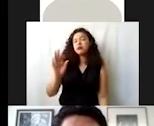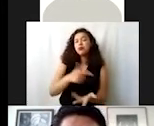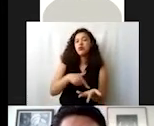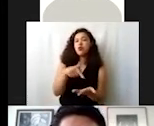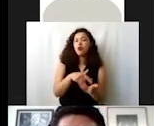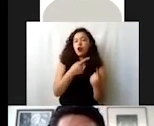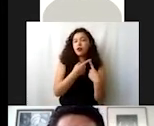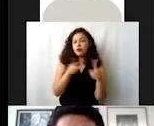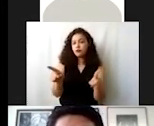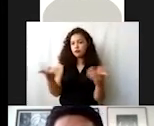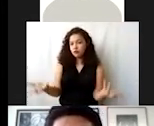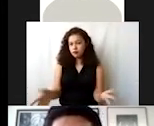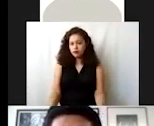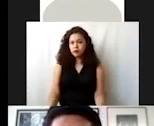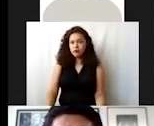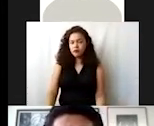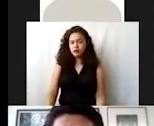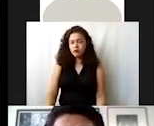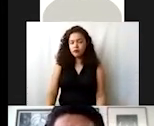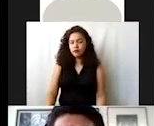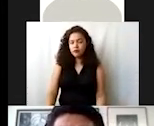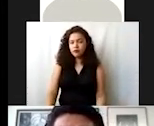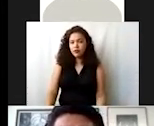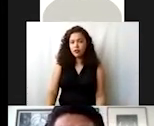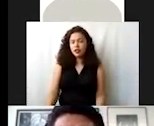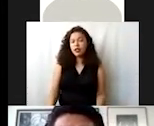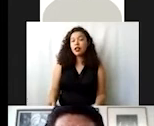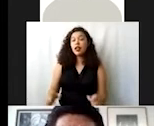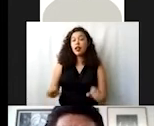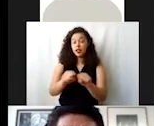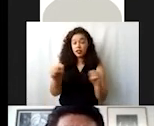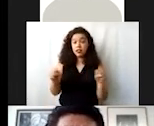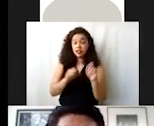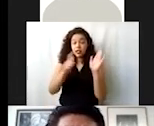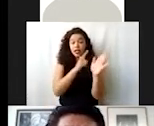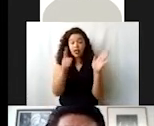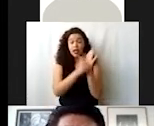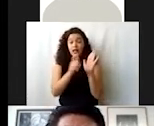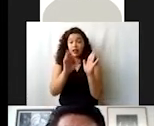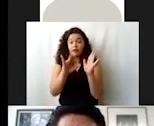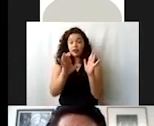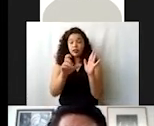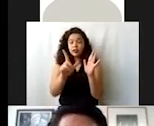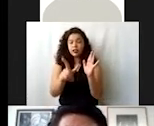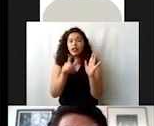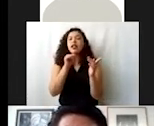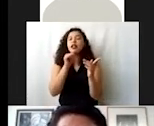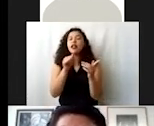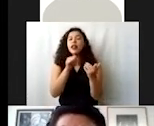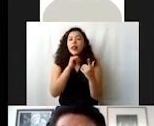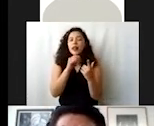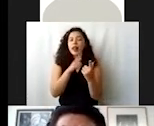diverso. Entonces la sala determina que si la legislación fiscal no contempla obligaciones en torno a la